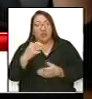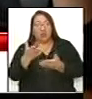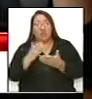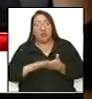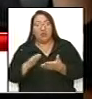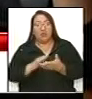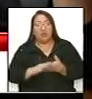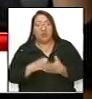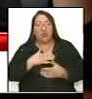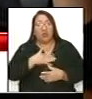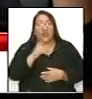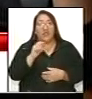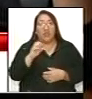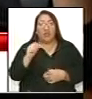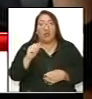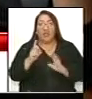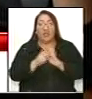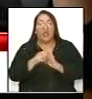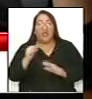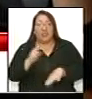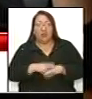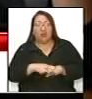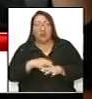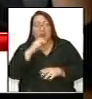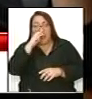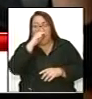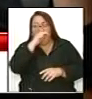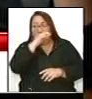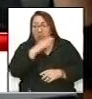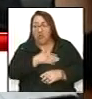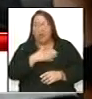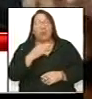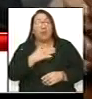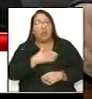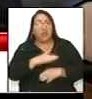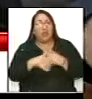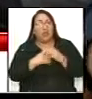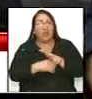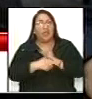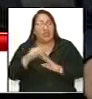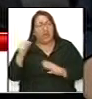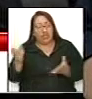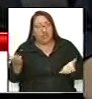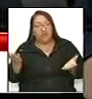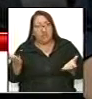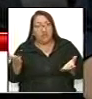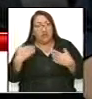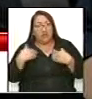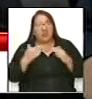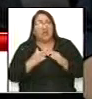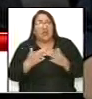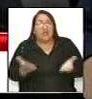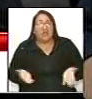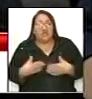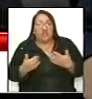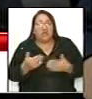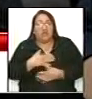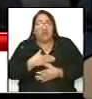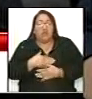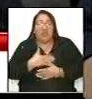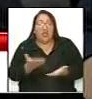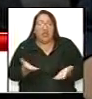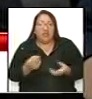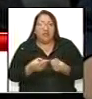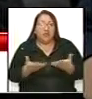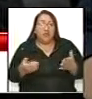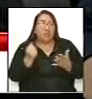Yo soy titular de derechos de propiedad intelectual. Soy propietario de derechos, como soy propietario de mi casa. Puedo ser propietario de